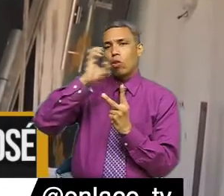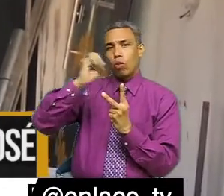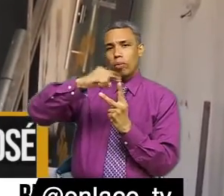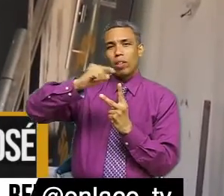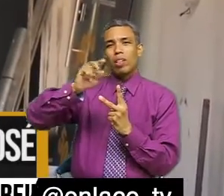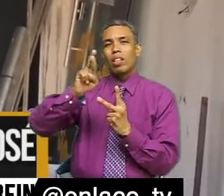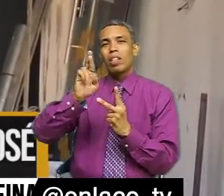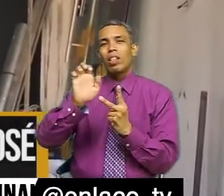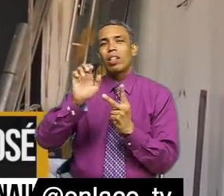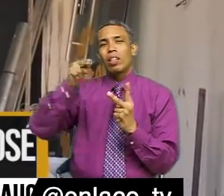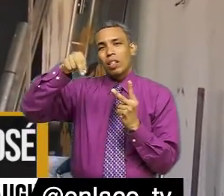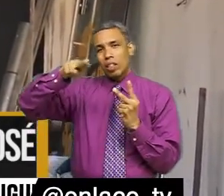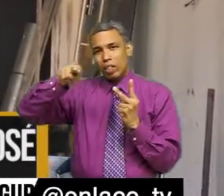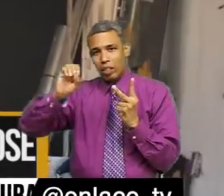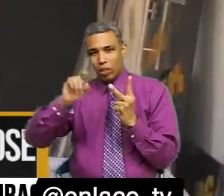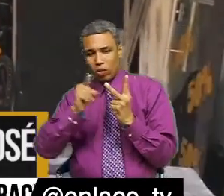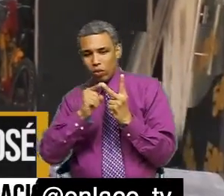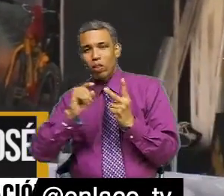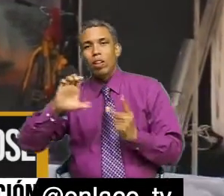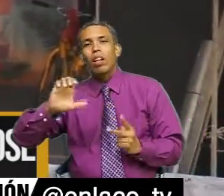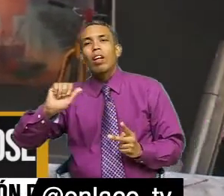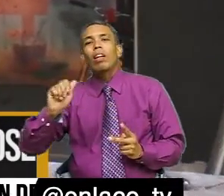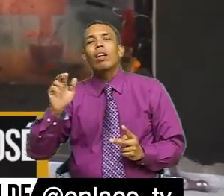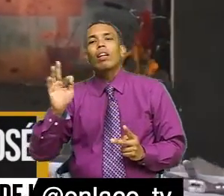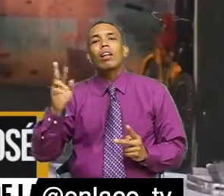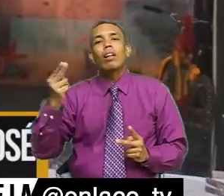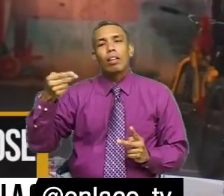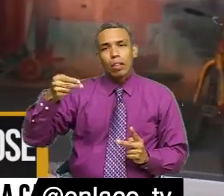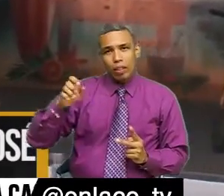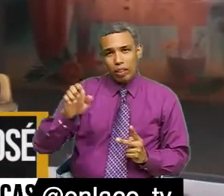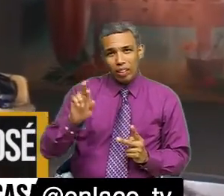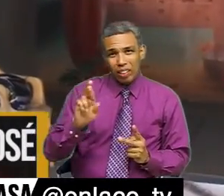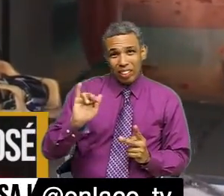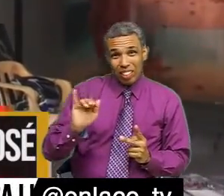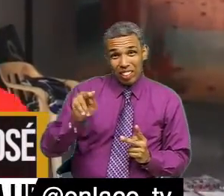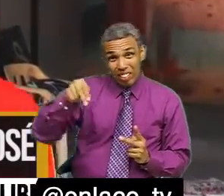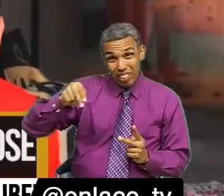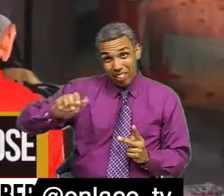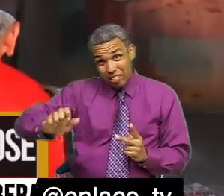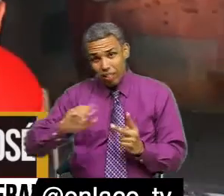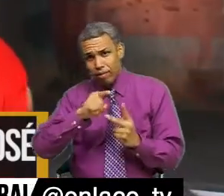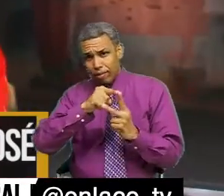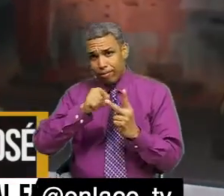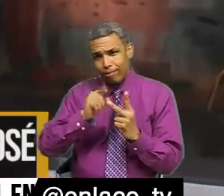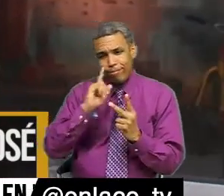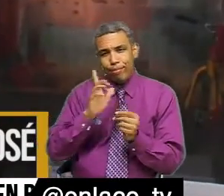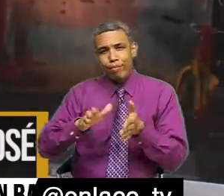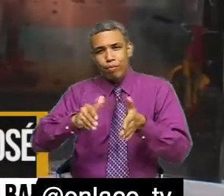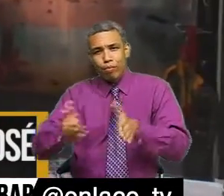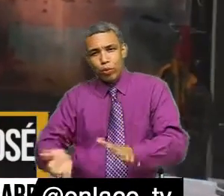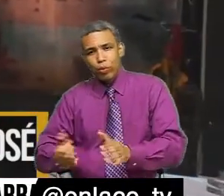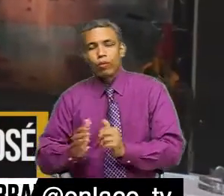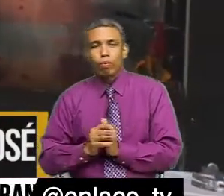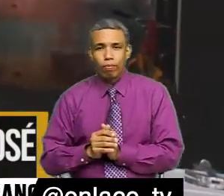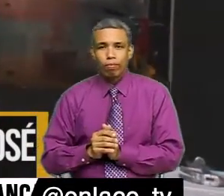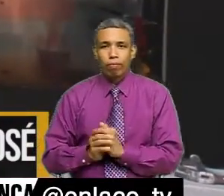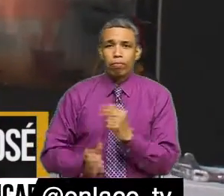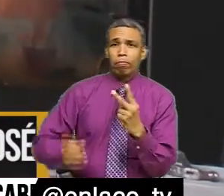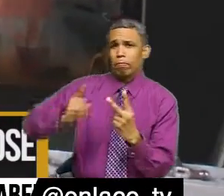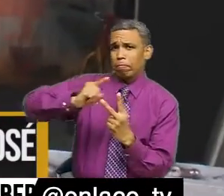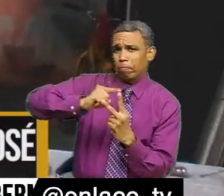que pierden la vida. El señor, minutos después de poder ser evacuado de esta conflagración, su esposa